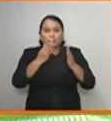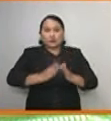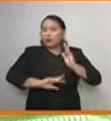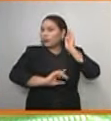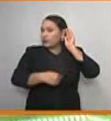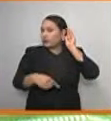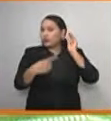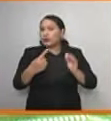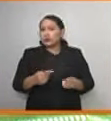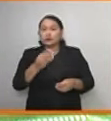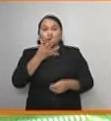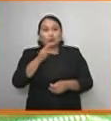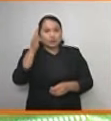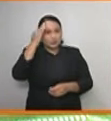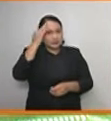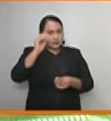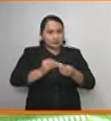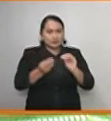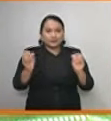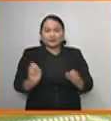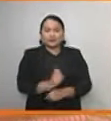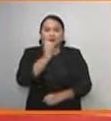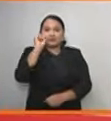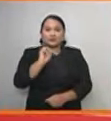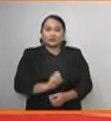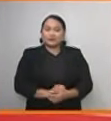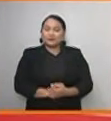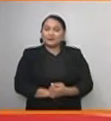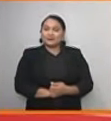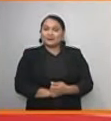mucha suerte. Conoceremos el número afortunado.